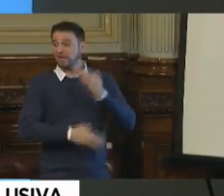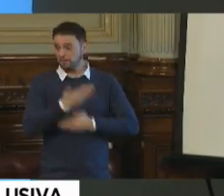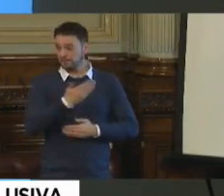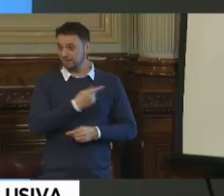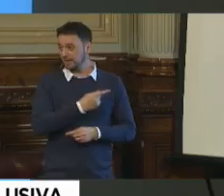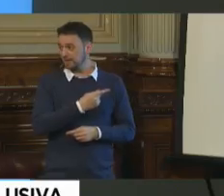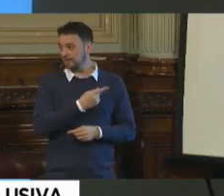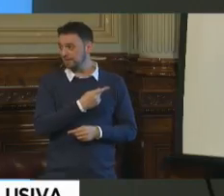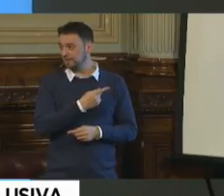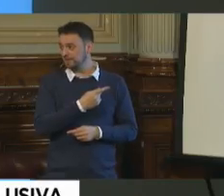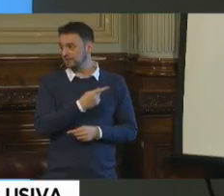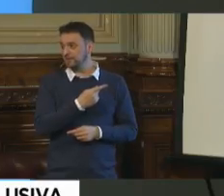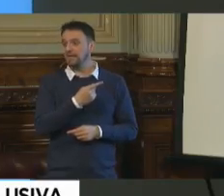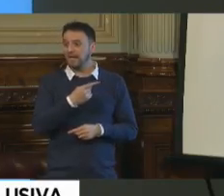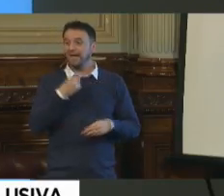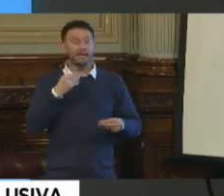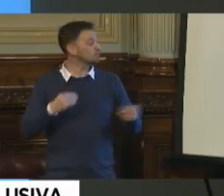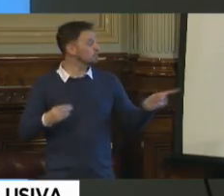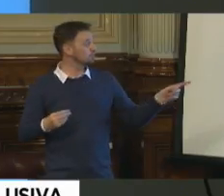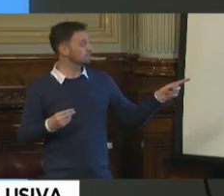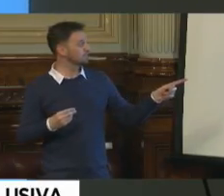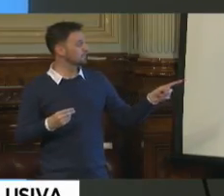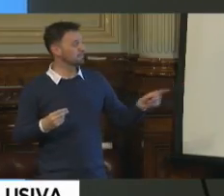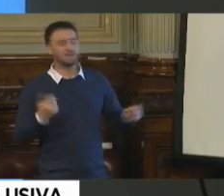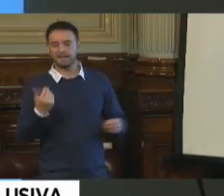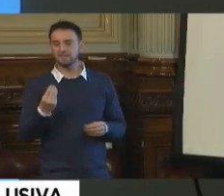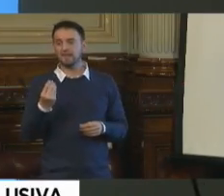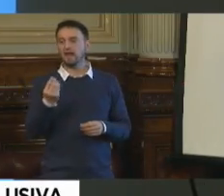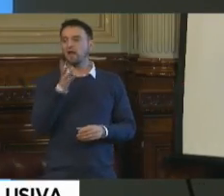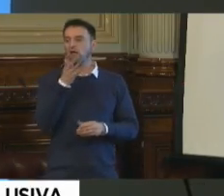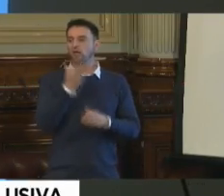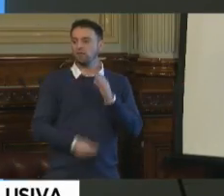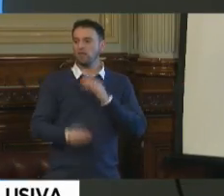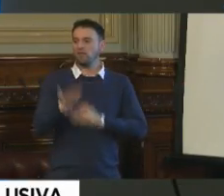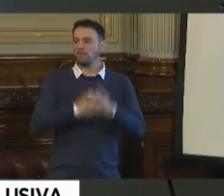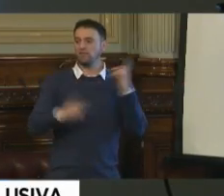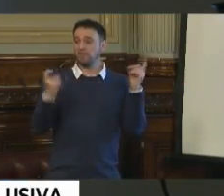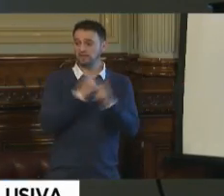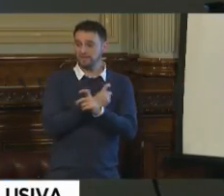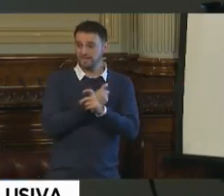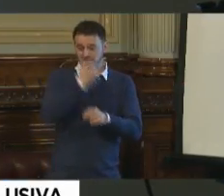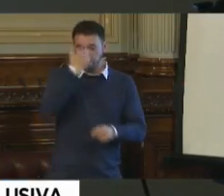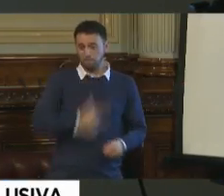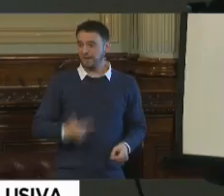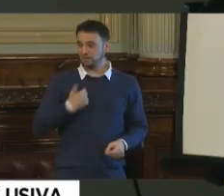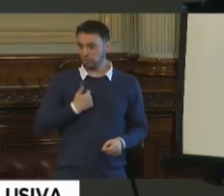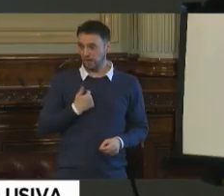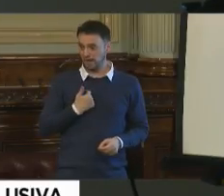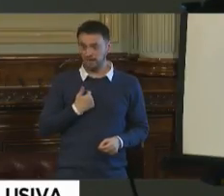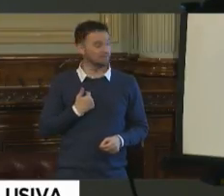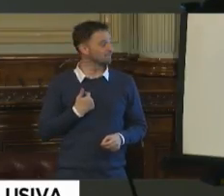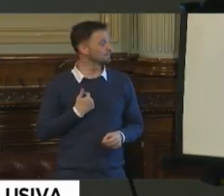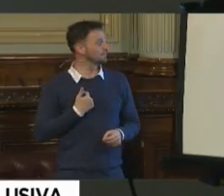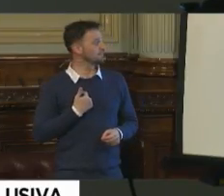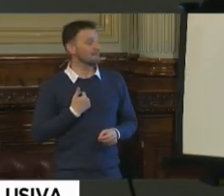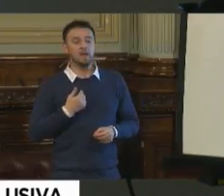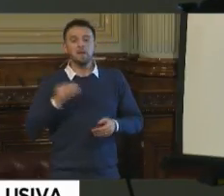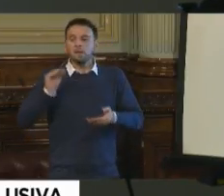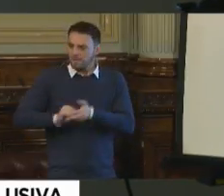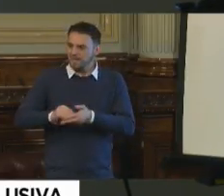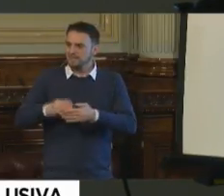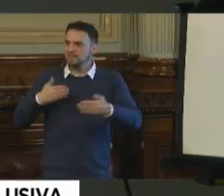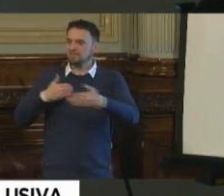discapacidad es una construcción entre las deficiencias o limitaciones personales como dice la convención